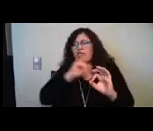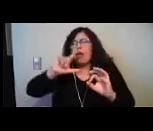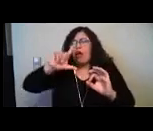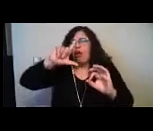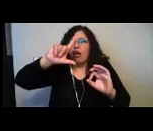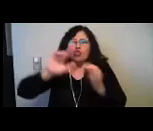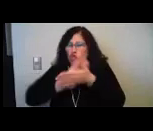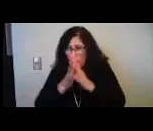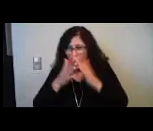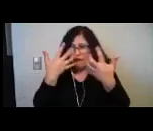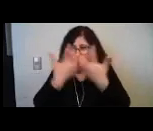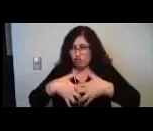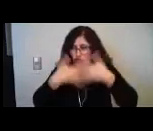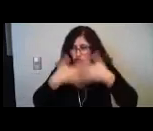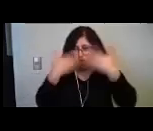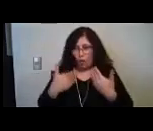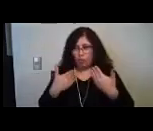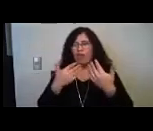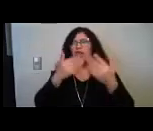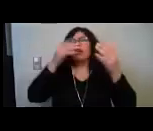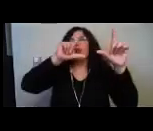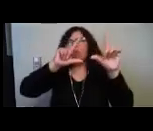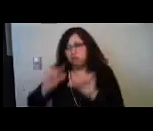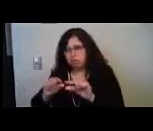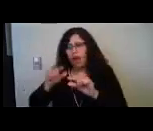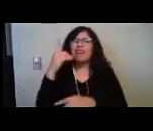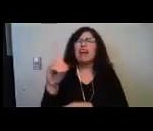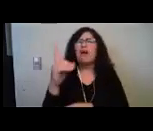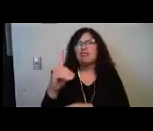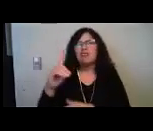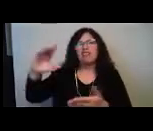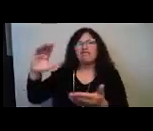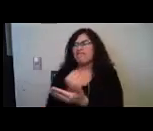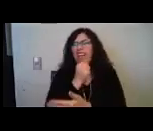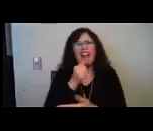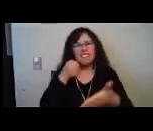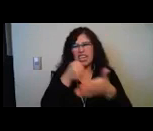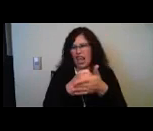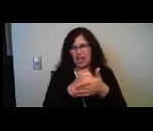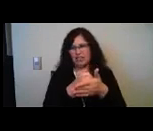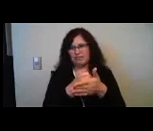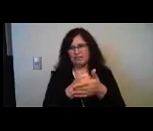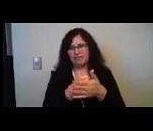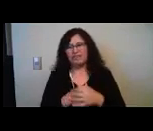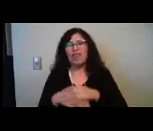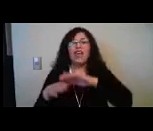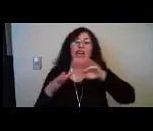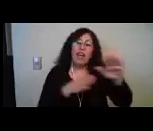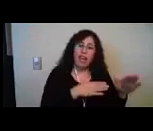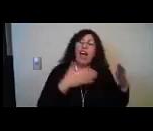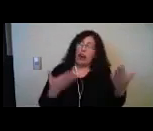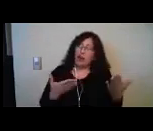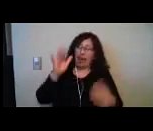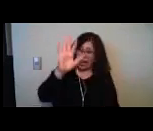Dentro de la enfermedad de Parkinson, ya las manifestaciones clínicas más comunes que uno generalmente puede